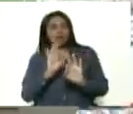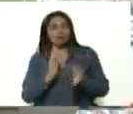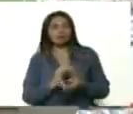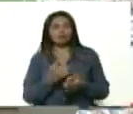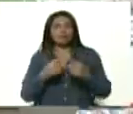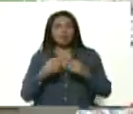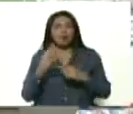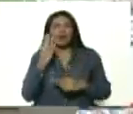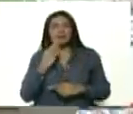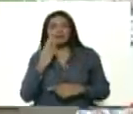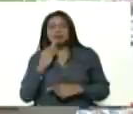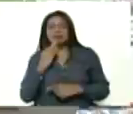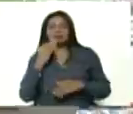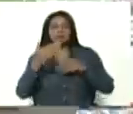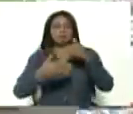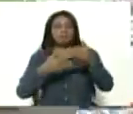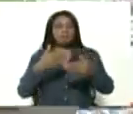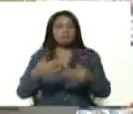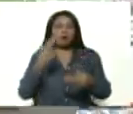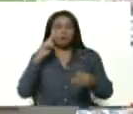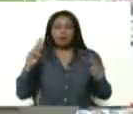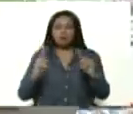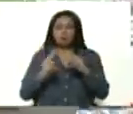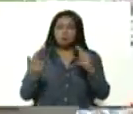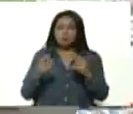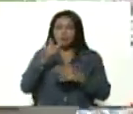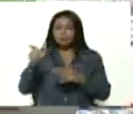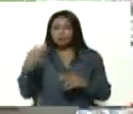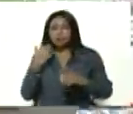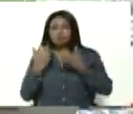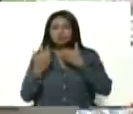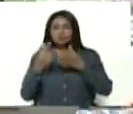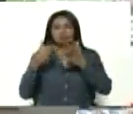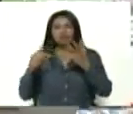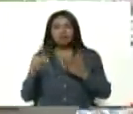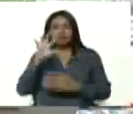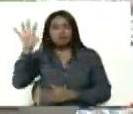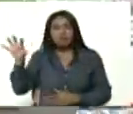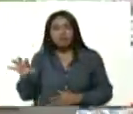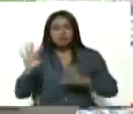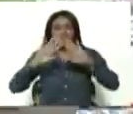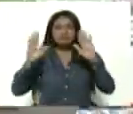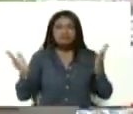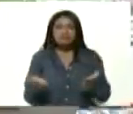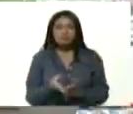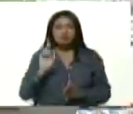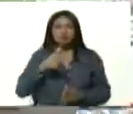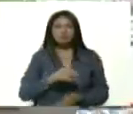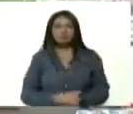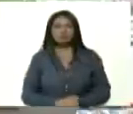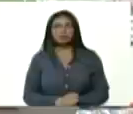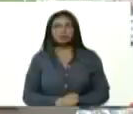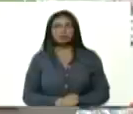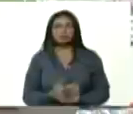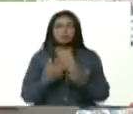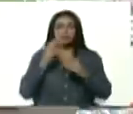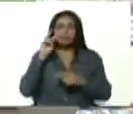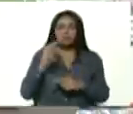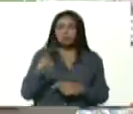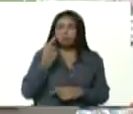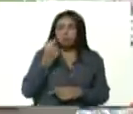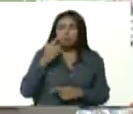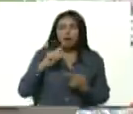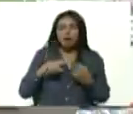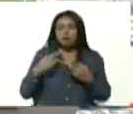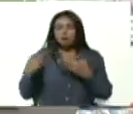de las experiencias, de las ocurrencias, de los casos en distintos países del mundo, a través de la aplicación de tratamientos